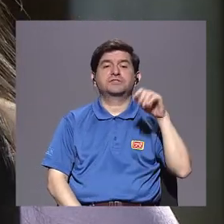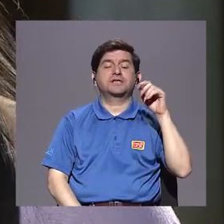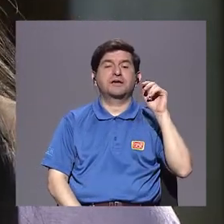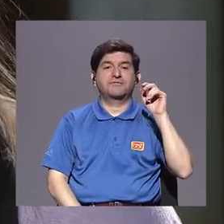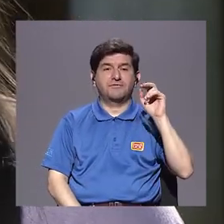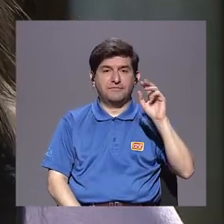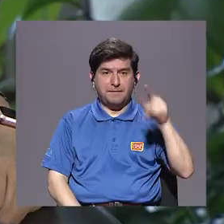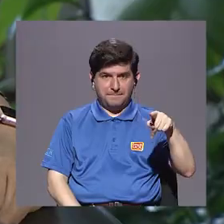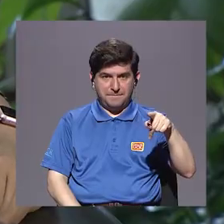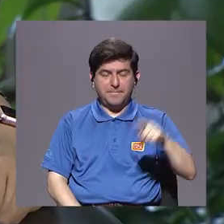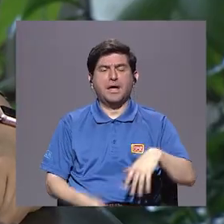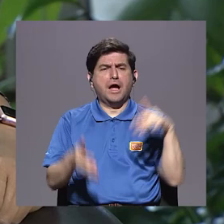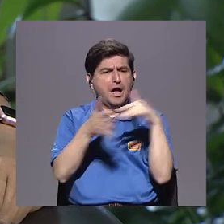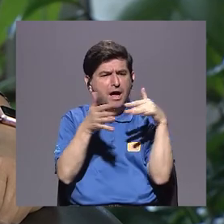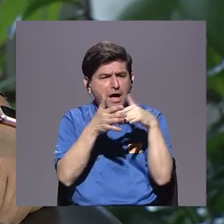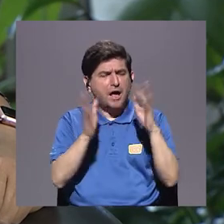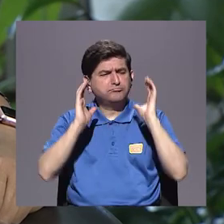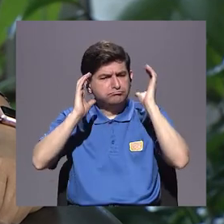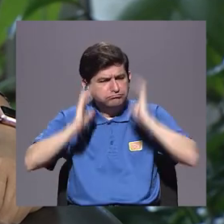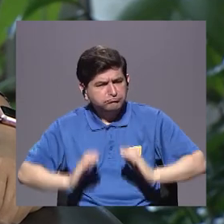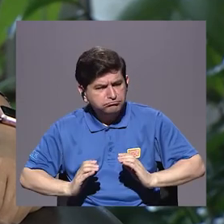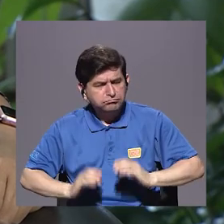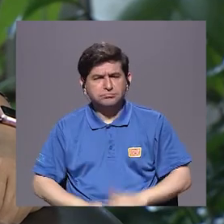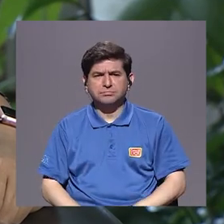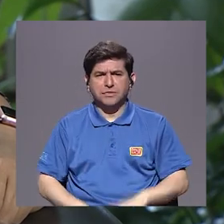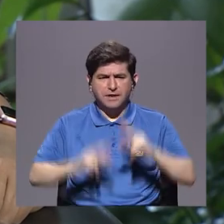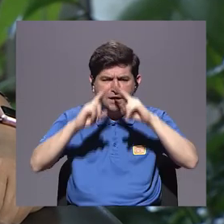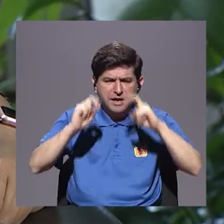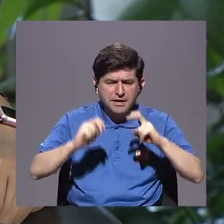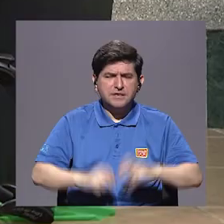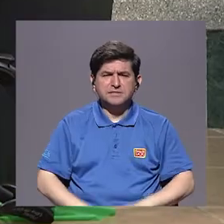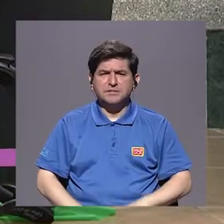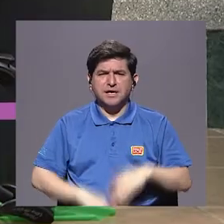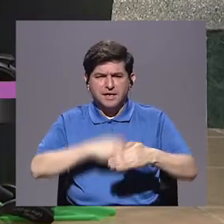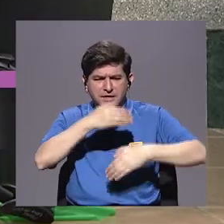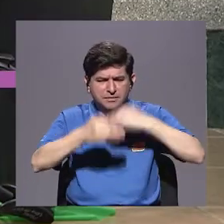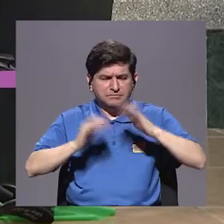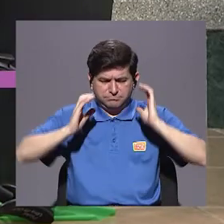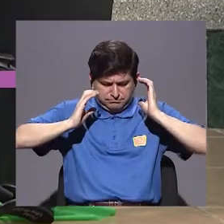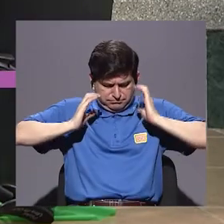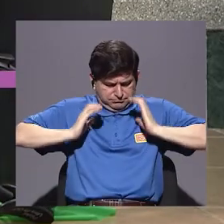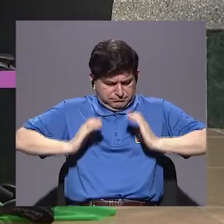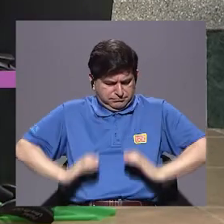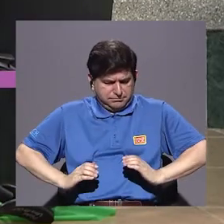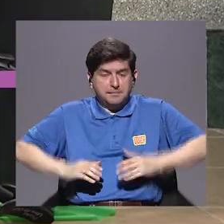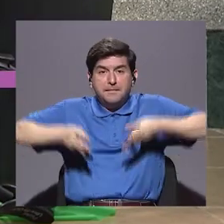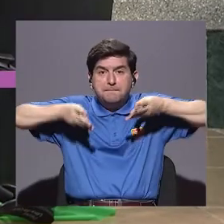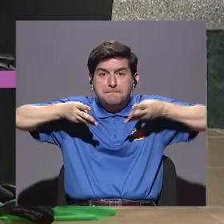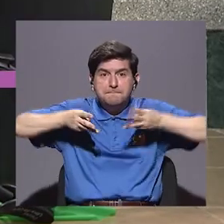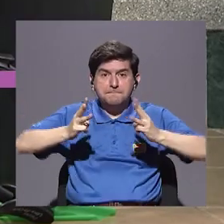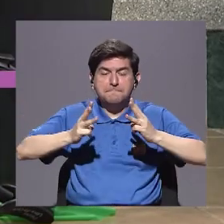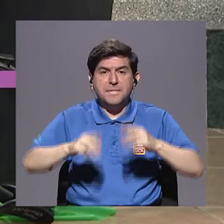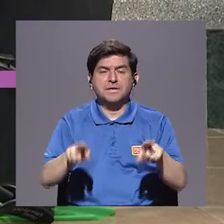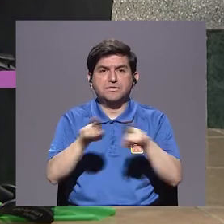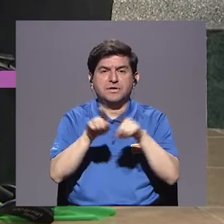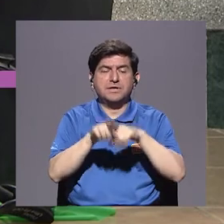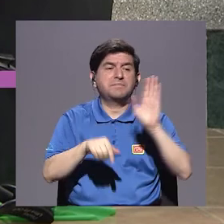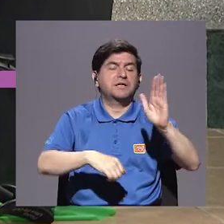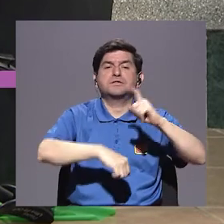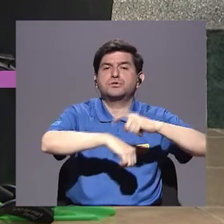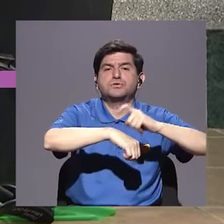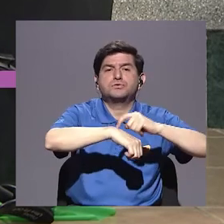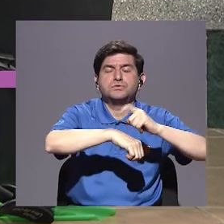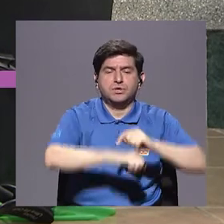manera autodidacta a estudiar el cuerpo, estudiar la anatomía y los métodos de rehabilitación de la